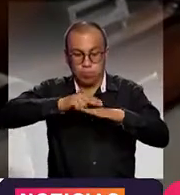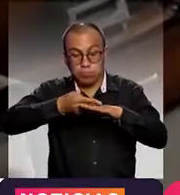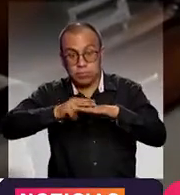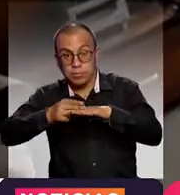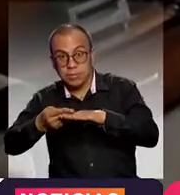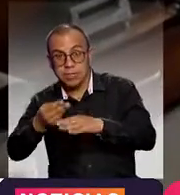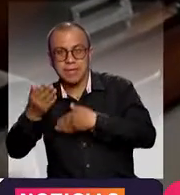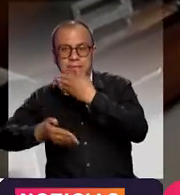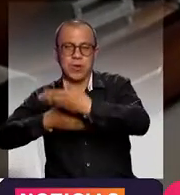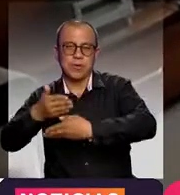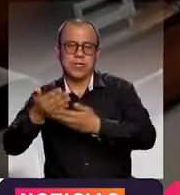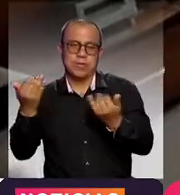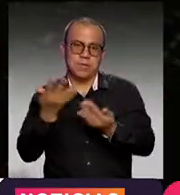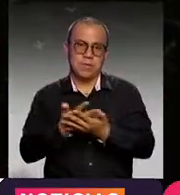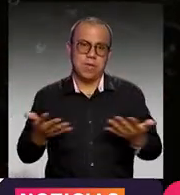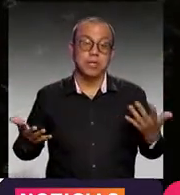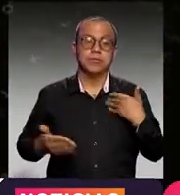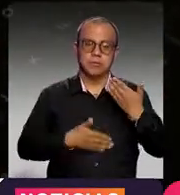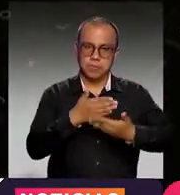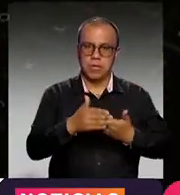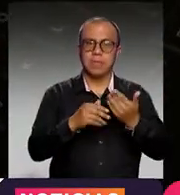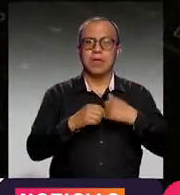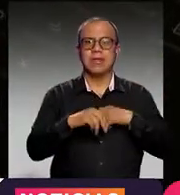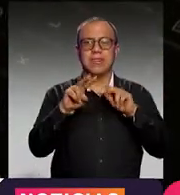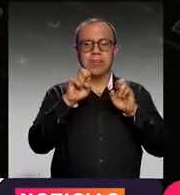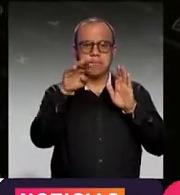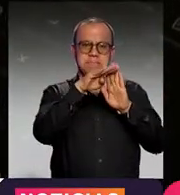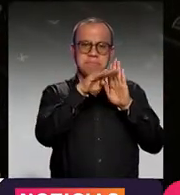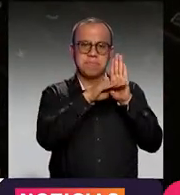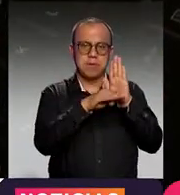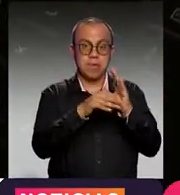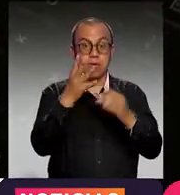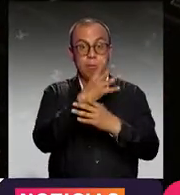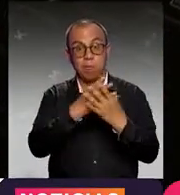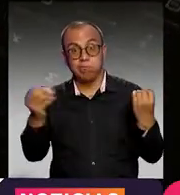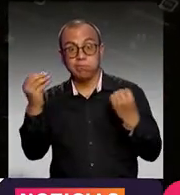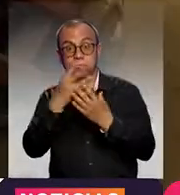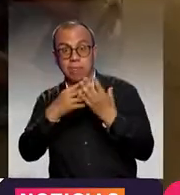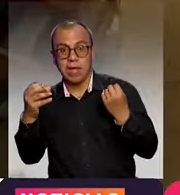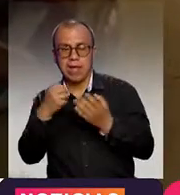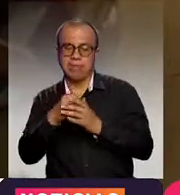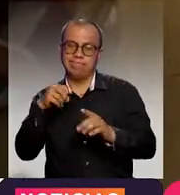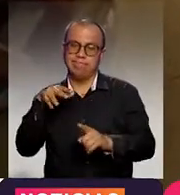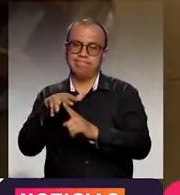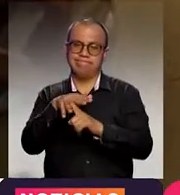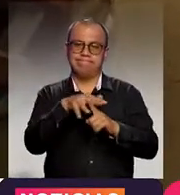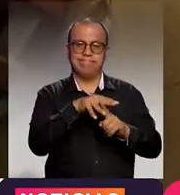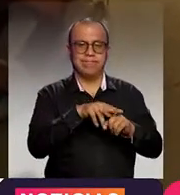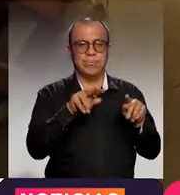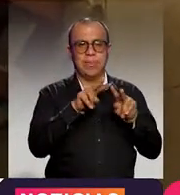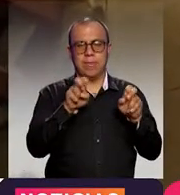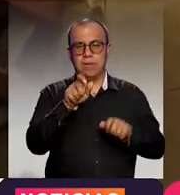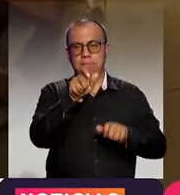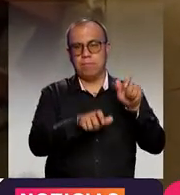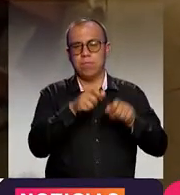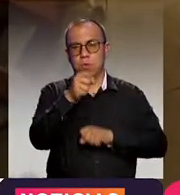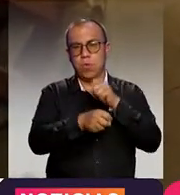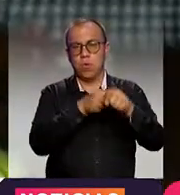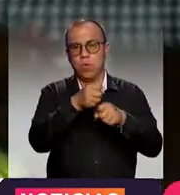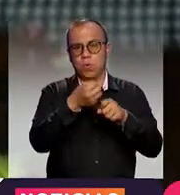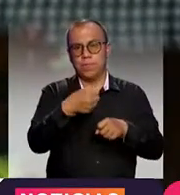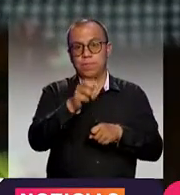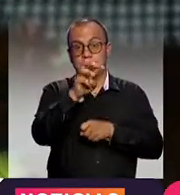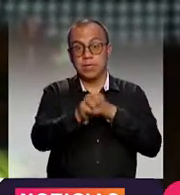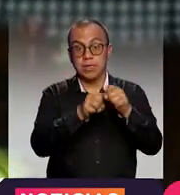Los terapeutas aseguran que el cambio de rutinas y el hecho de no salir con frecuencia ha afectado el comportamiento de los menores, que pueden